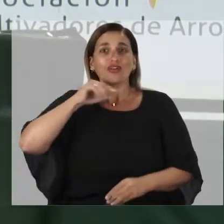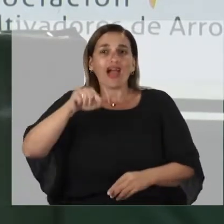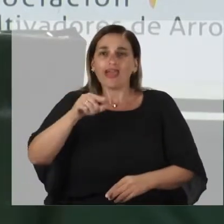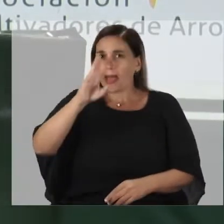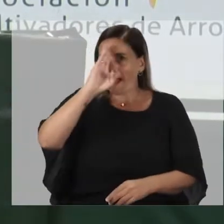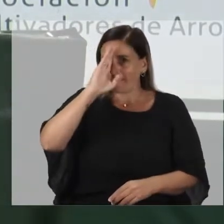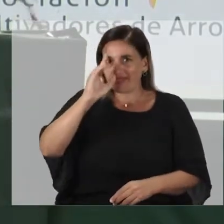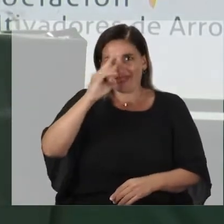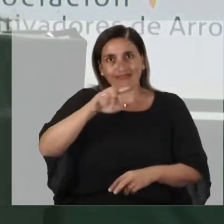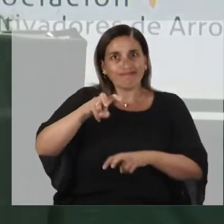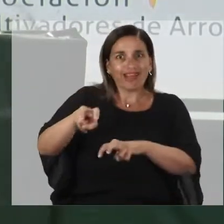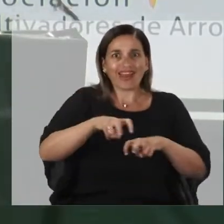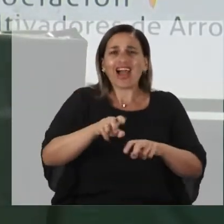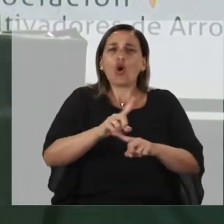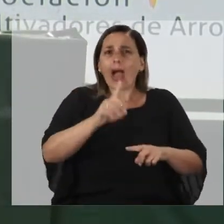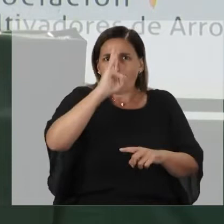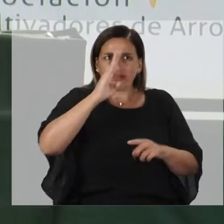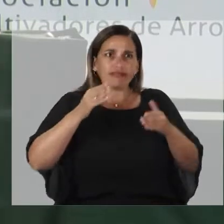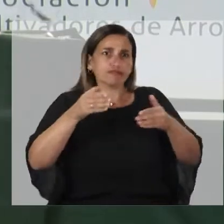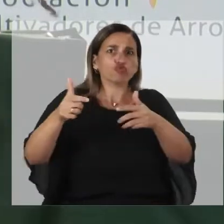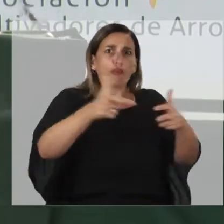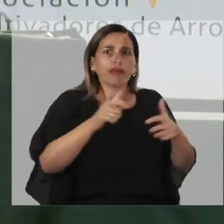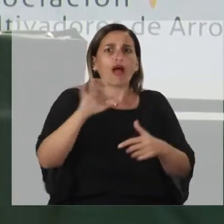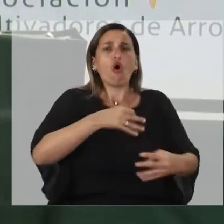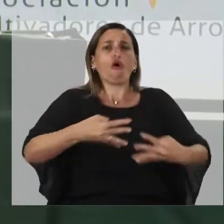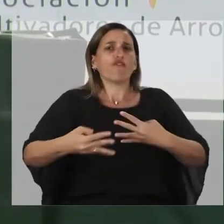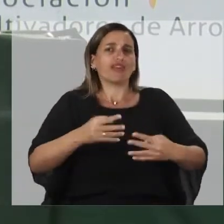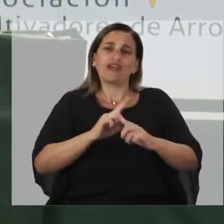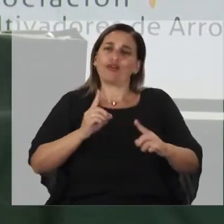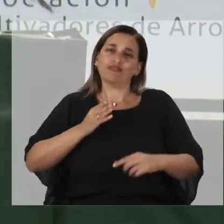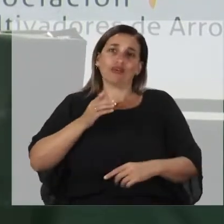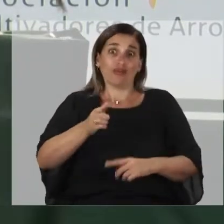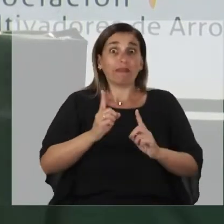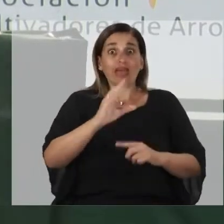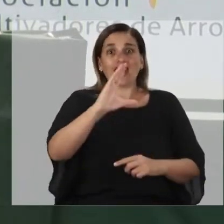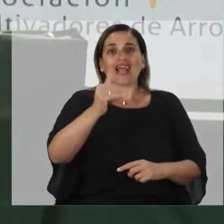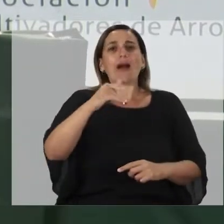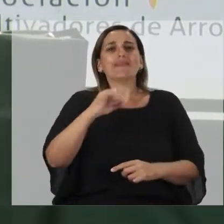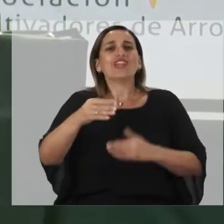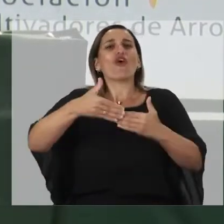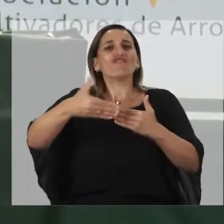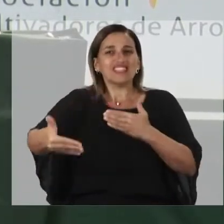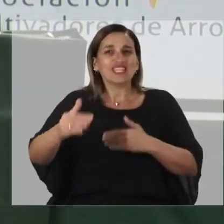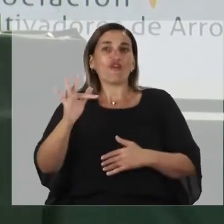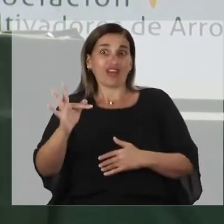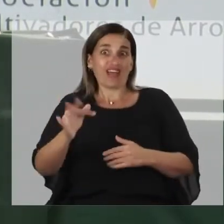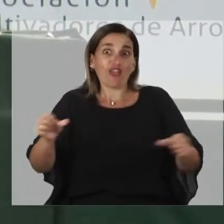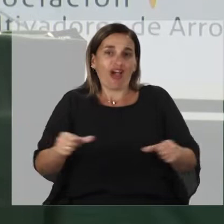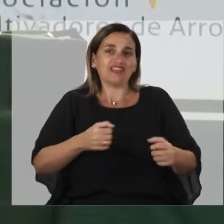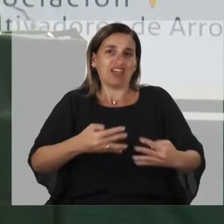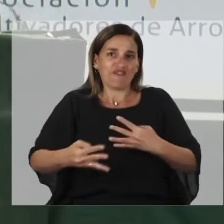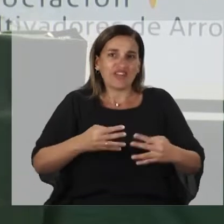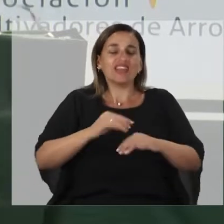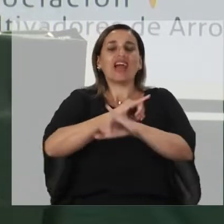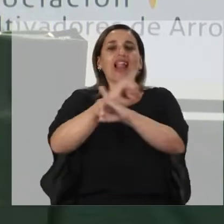granja. No aprendí en la góndola de un supermercado o en la feria. O en lo de Camilo, que es vecino de Fernando, que hacía